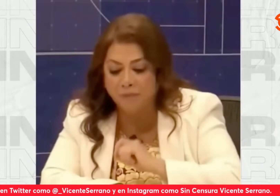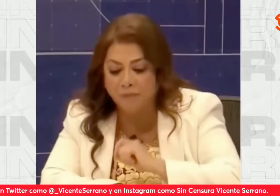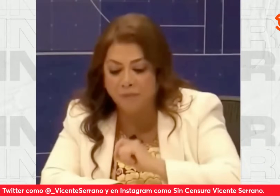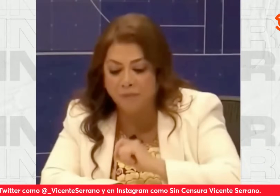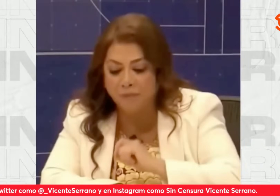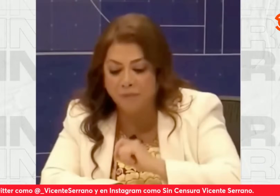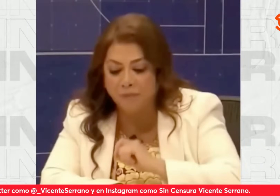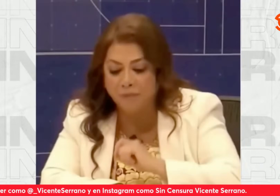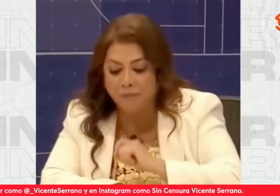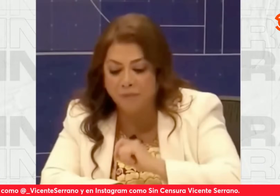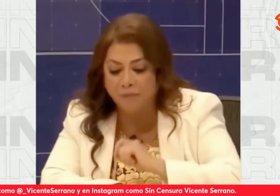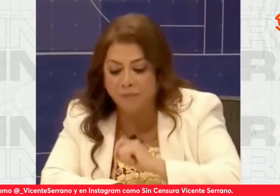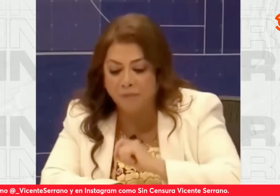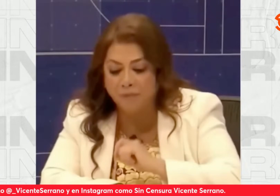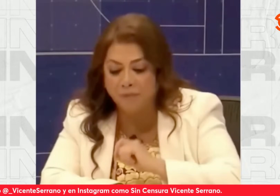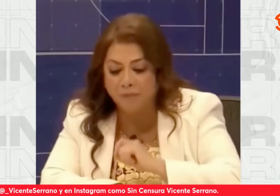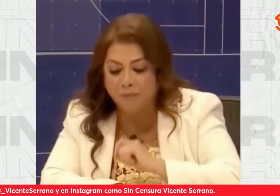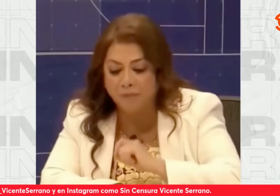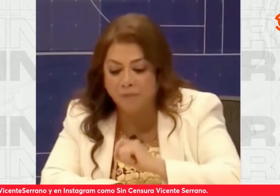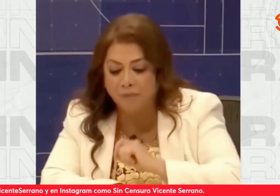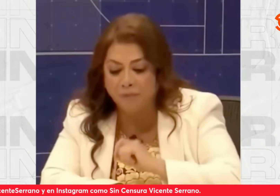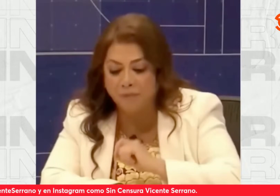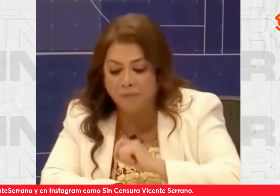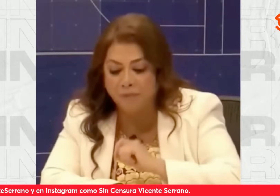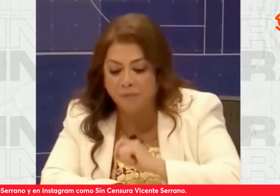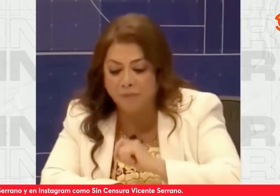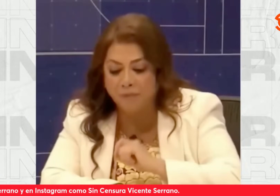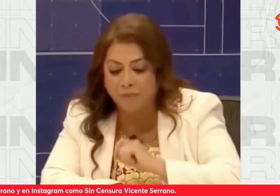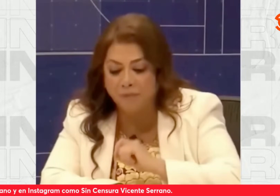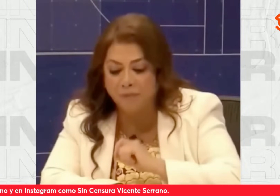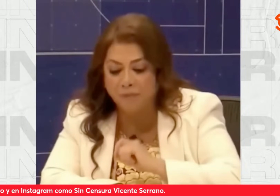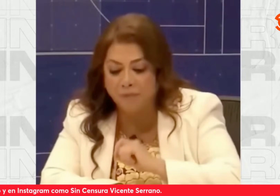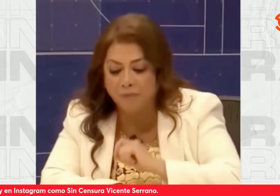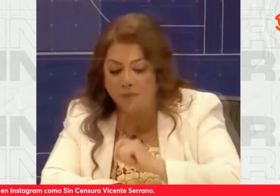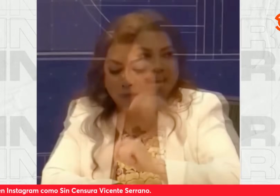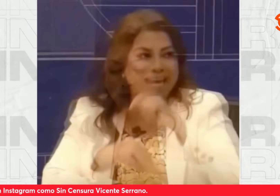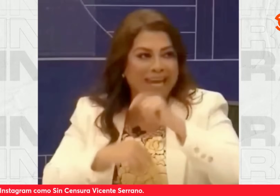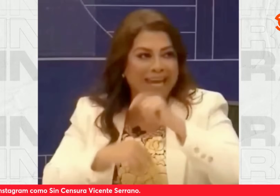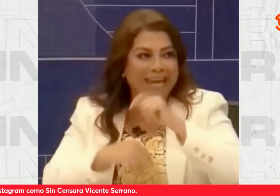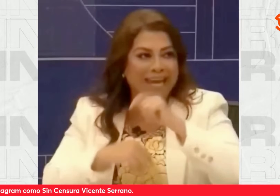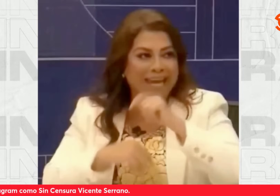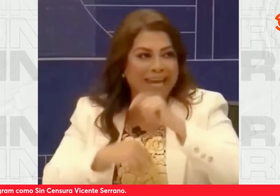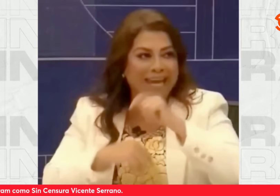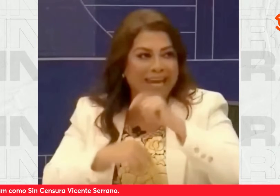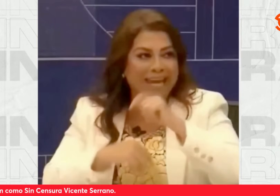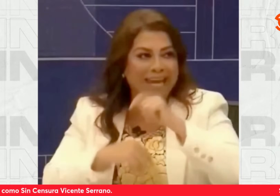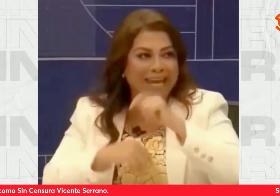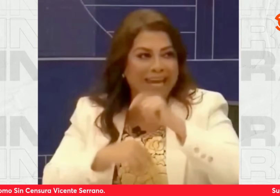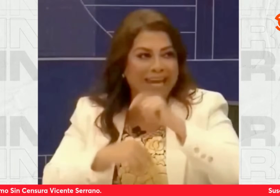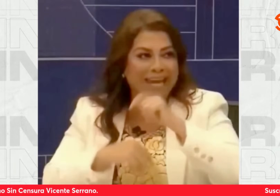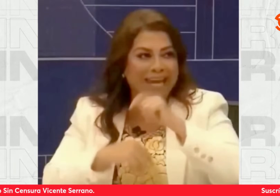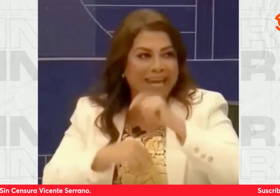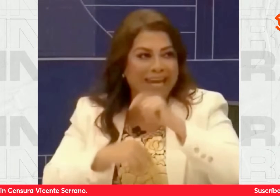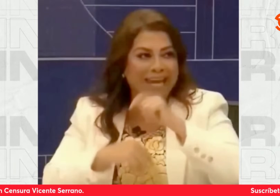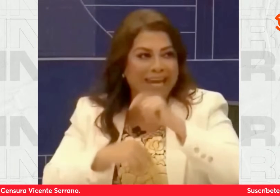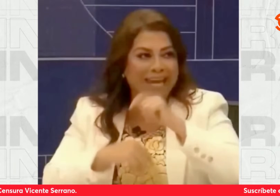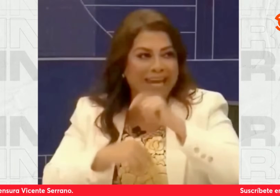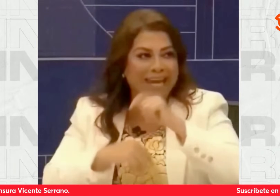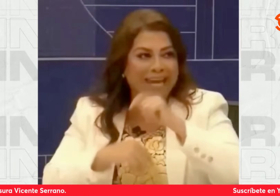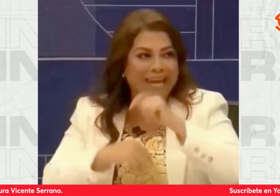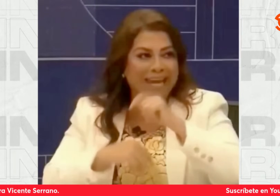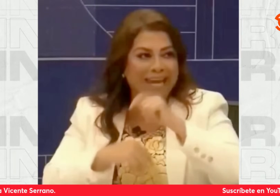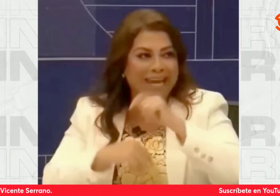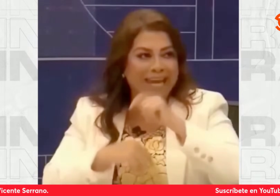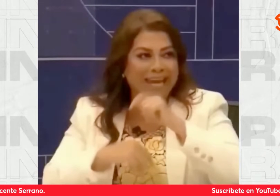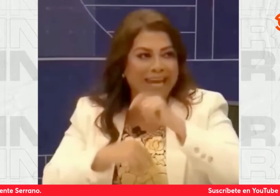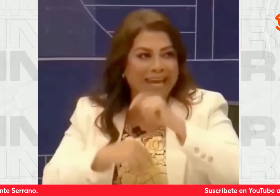y así es. Ahí están las notas de prensa para quienes las quieran consultar, para quienes las quieran entender, y si no,